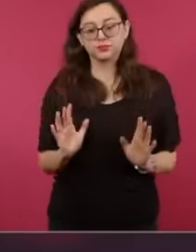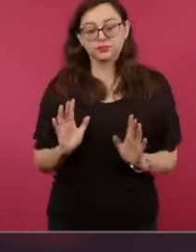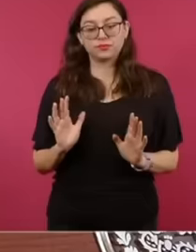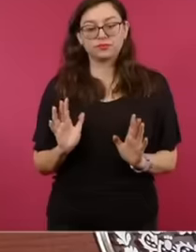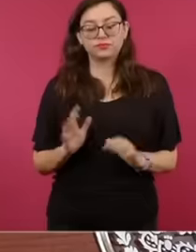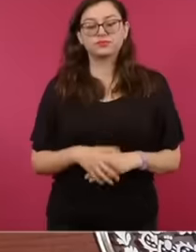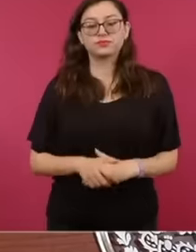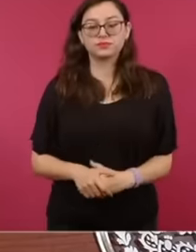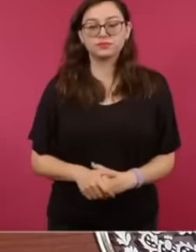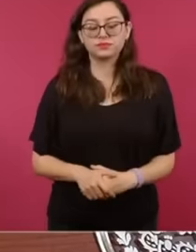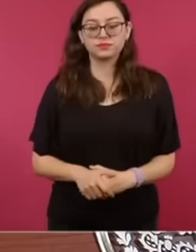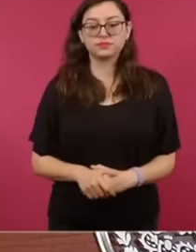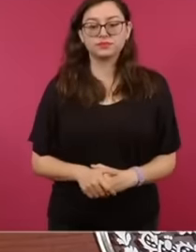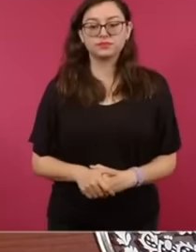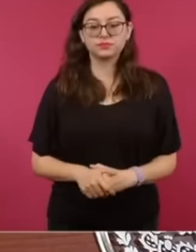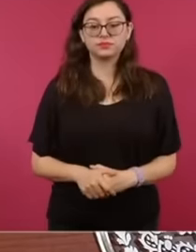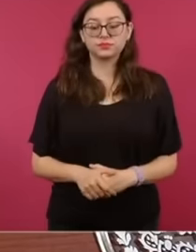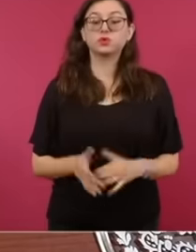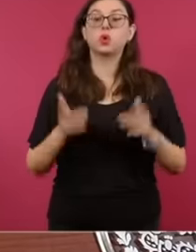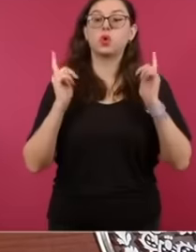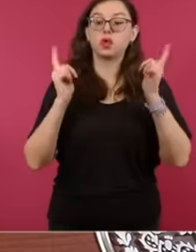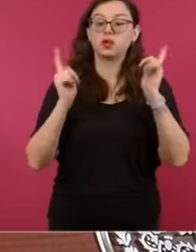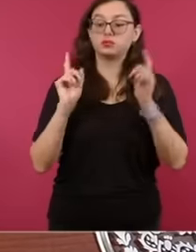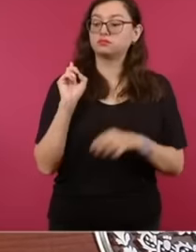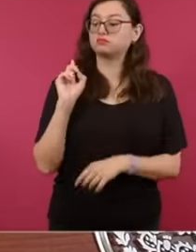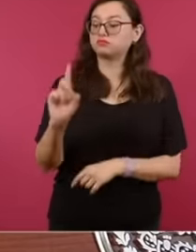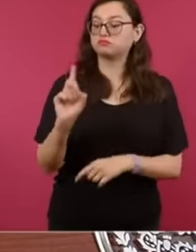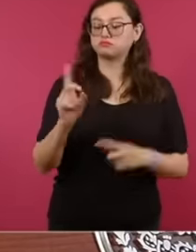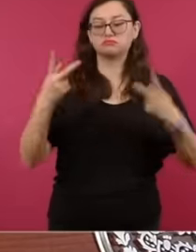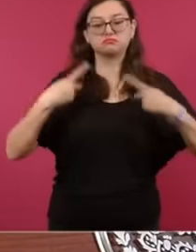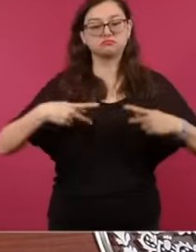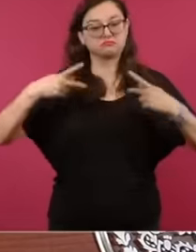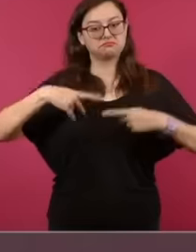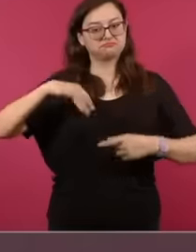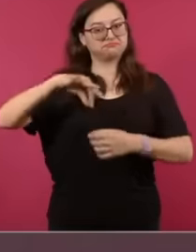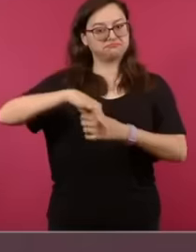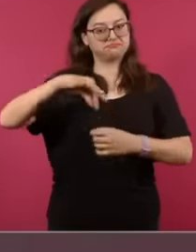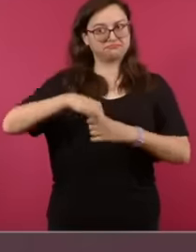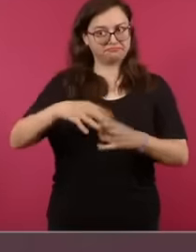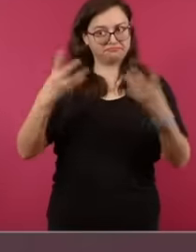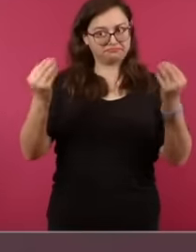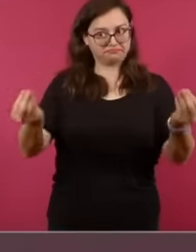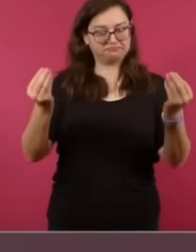participen los ciudadanos y además